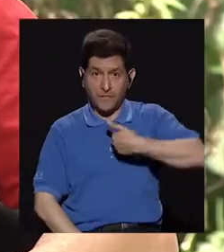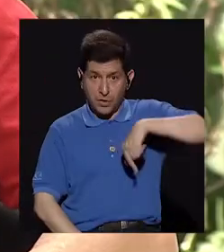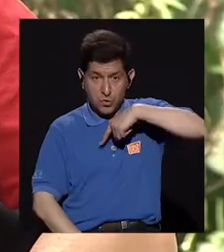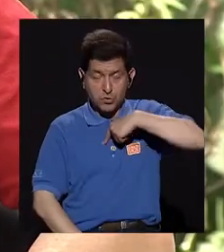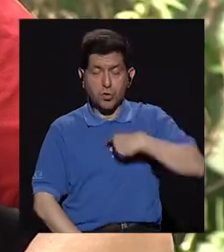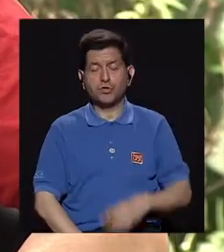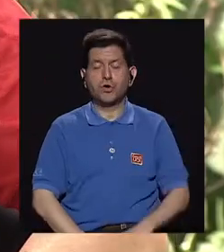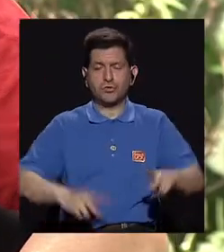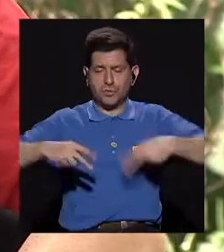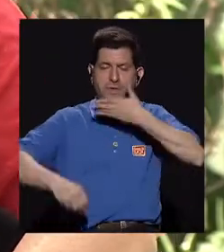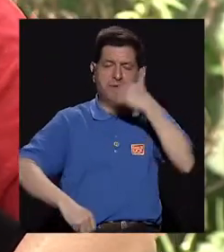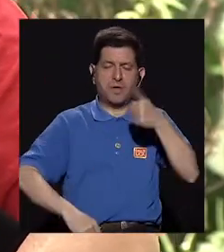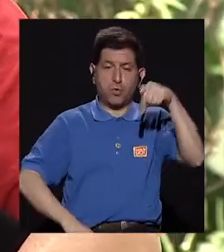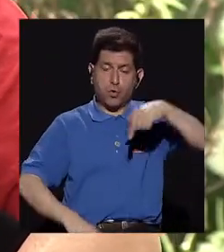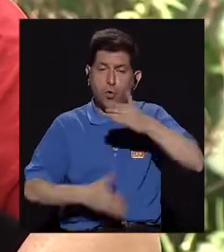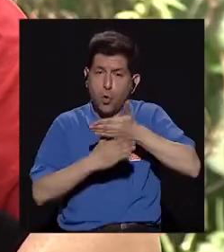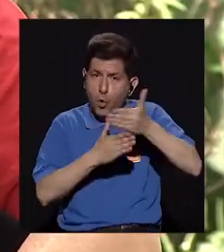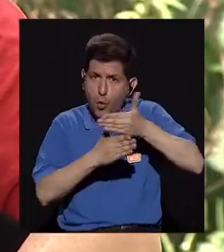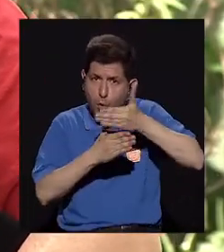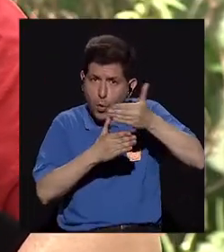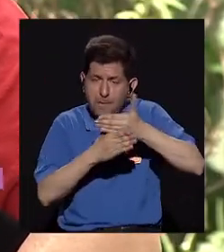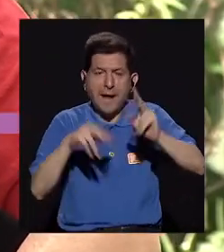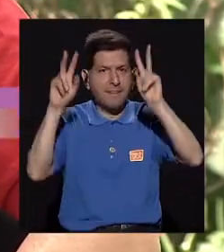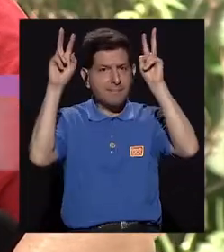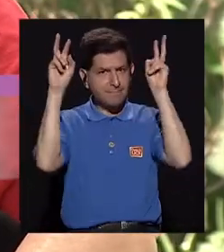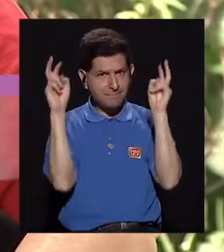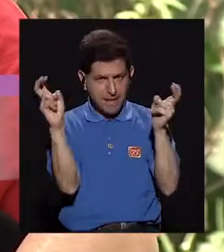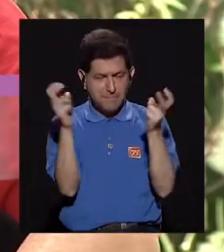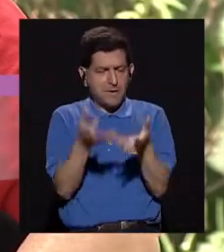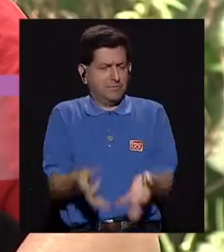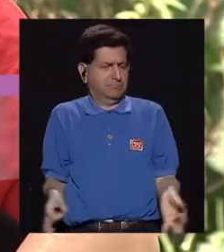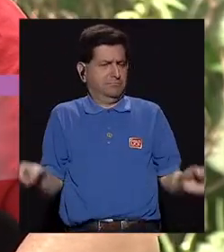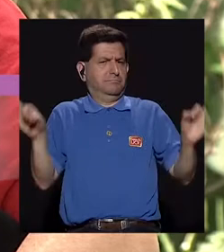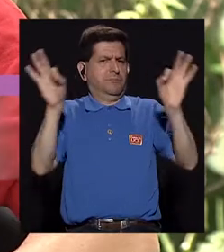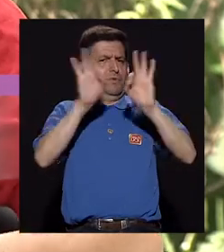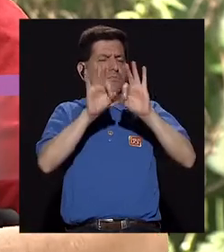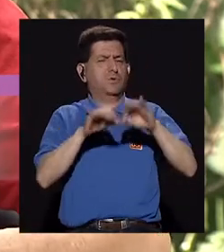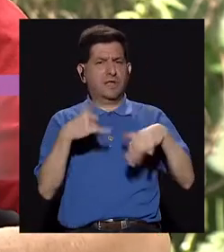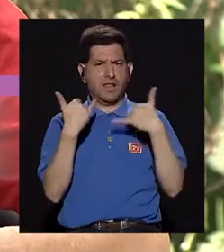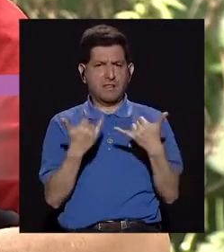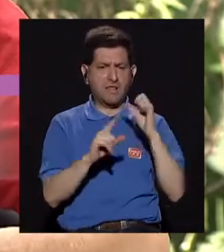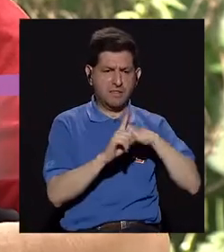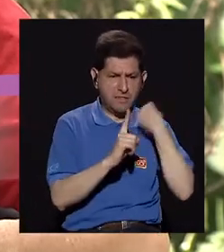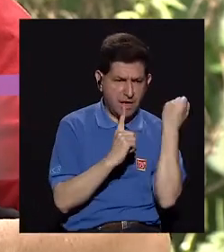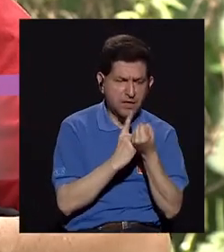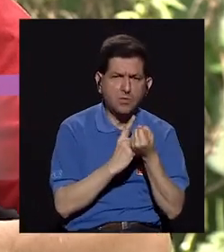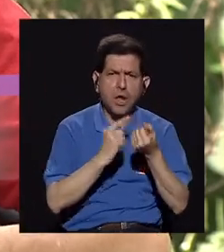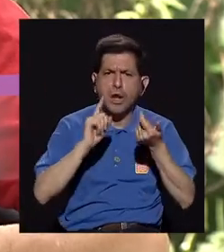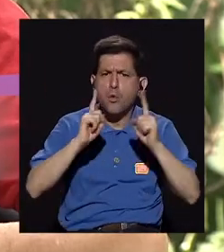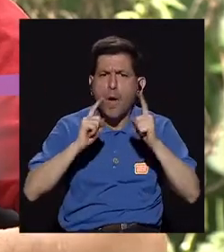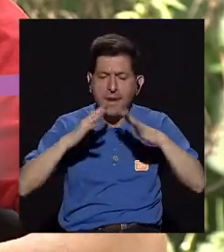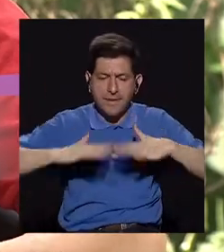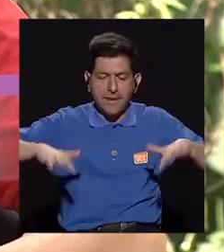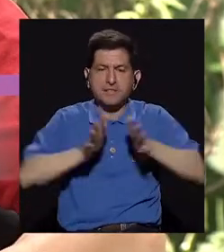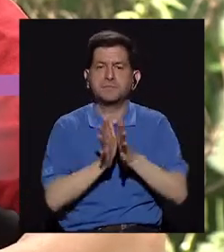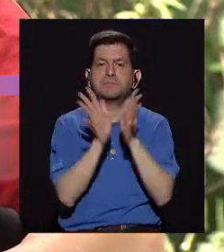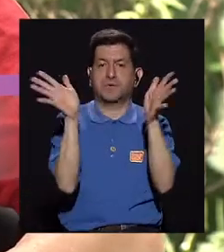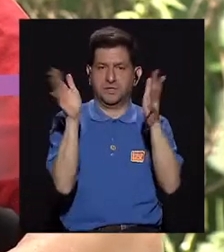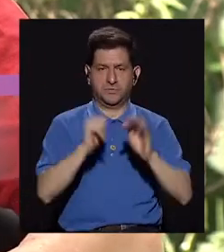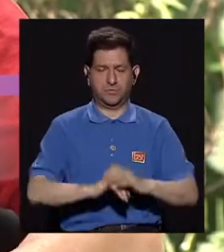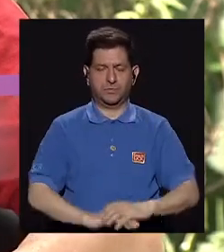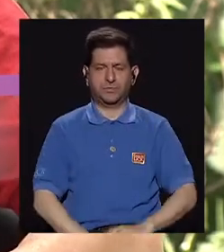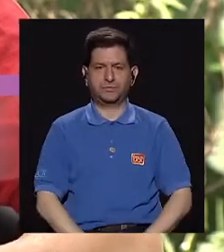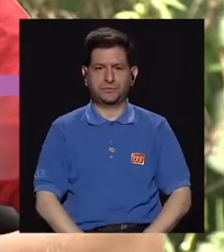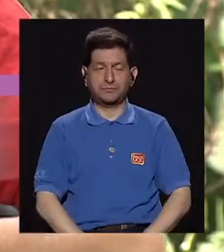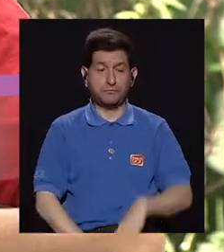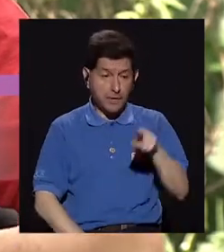Somos Vivir Mejor y el día de hoy compartiendo con ustedes un tema fundamental en nuestra sociedad, como son los espacios públicos,